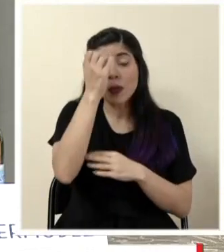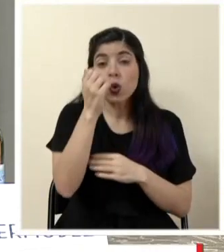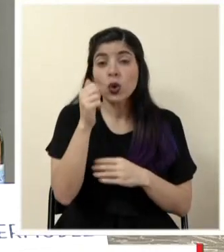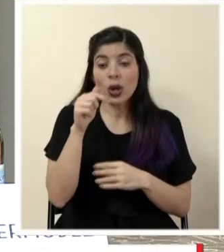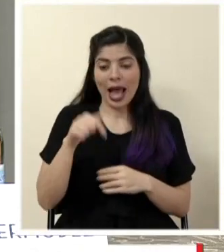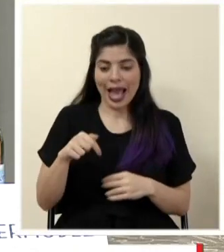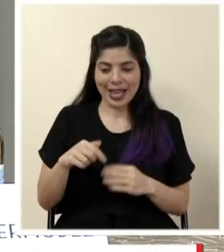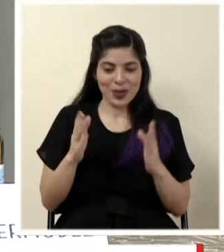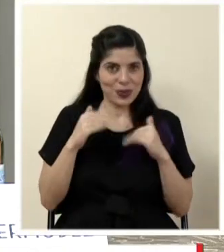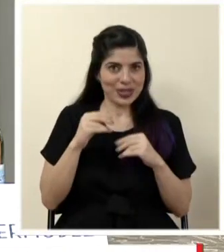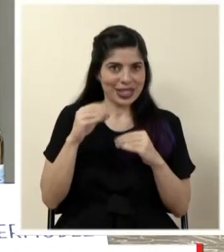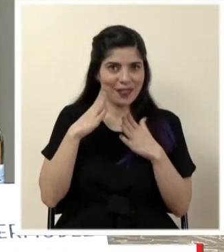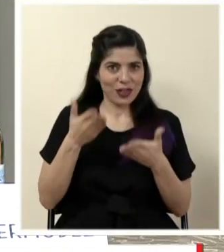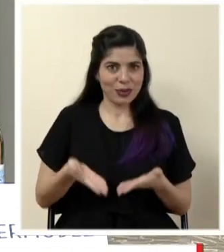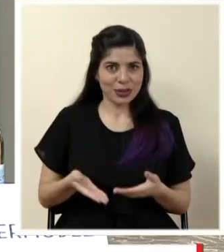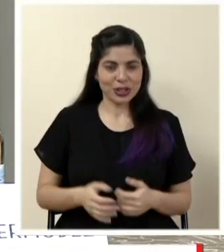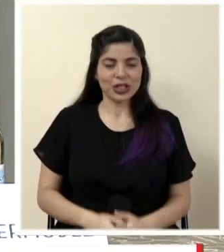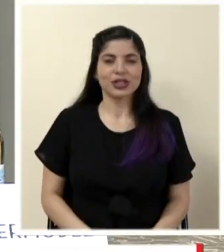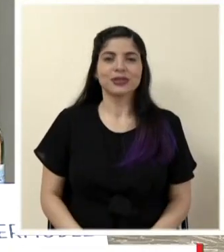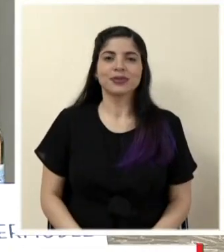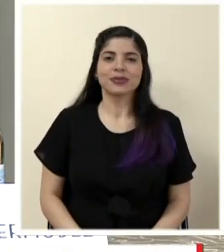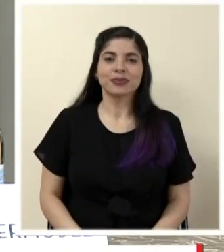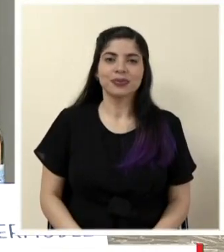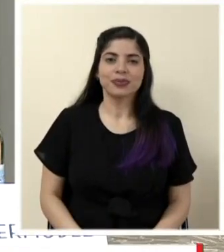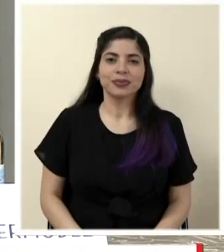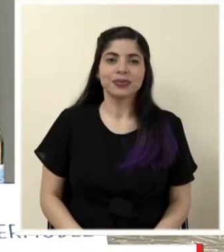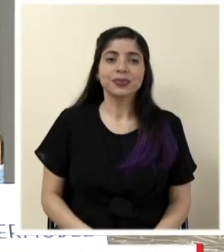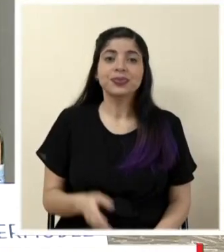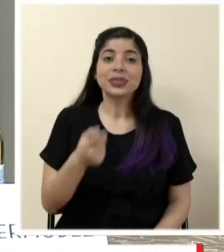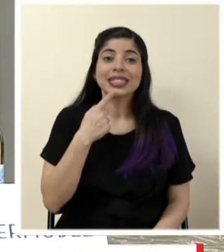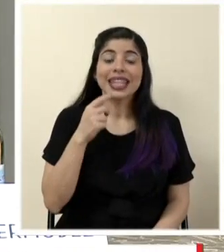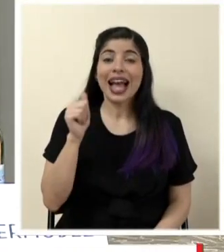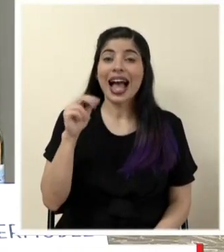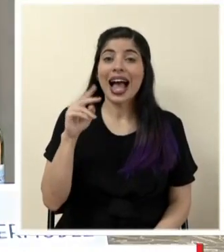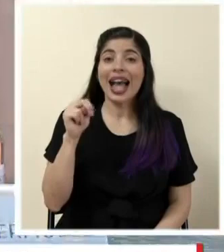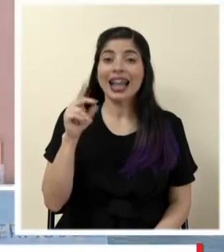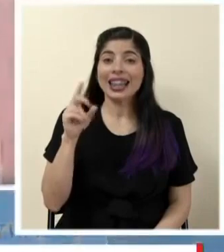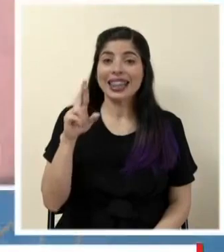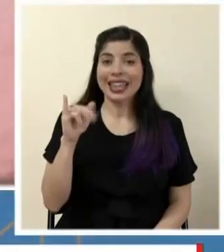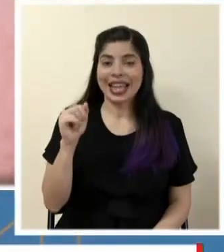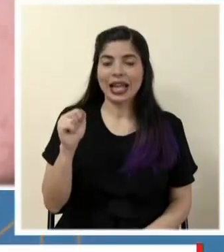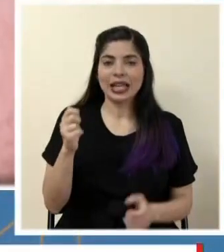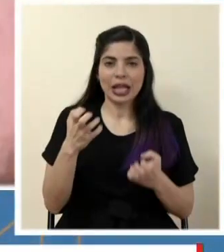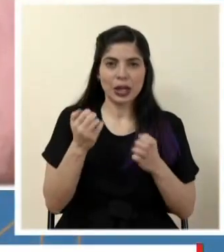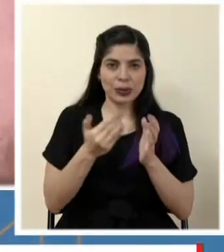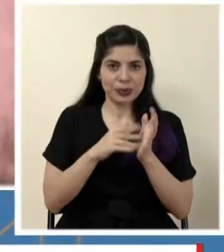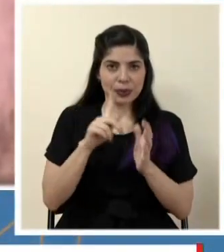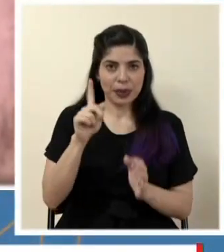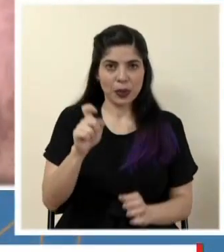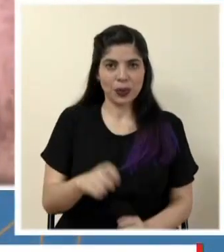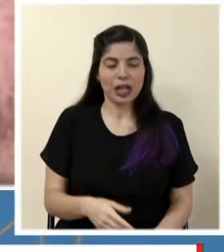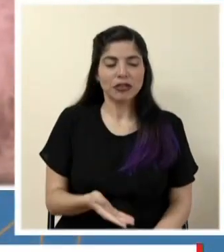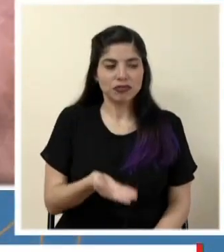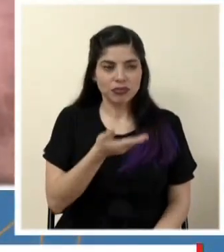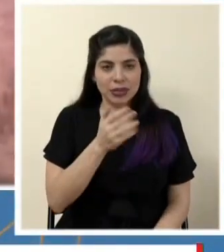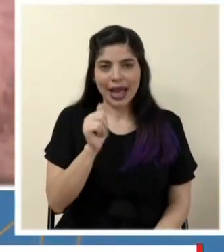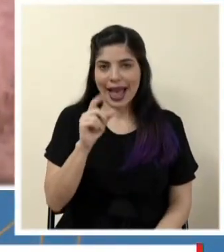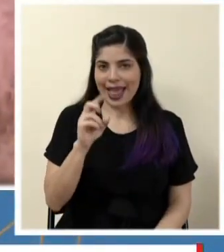acá no tenemos el dato en la mesa. Nos indican que Andrei Siles tiene una repregunta. Adelante, Andrei.